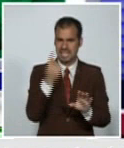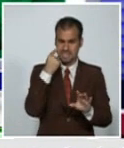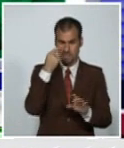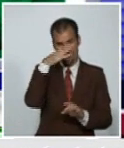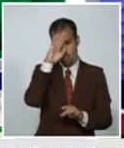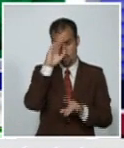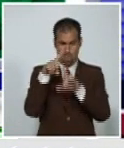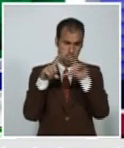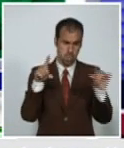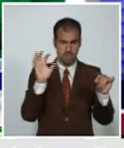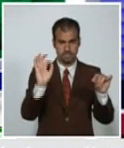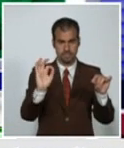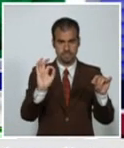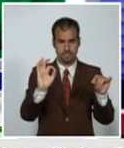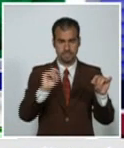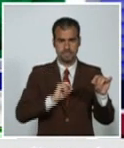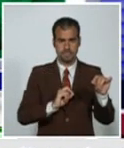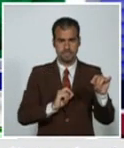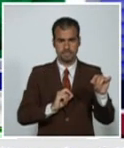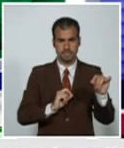en los últimos